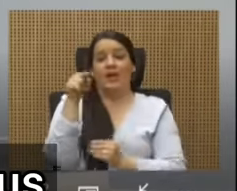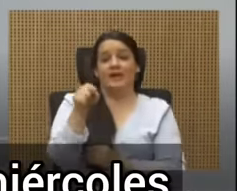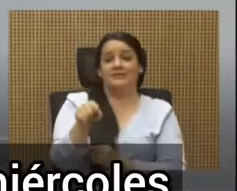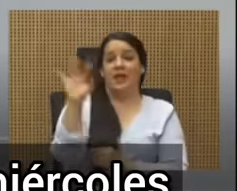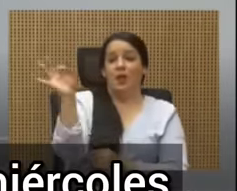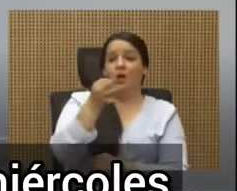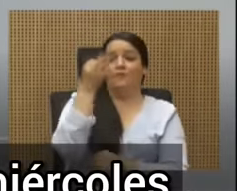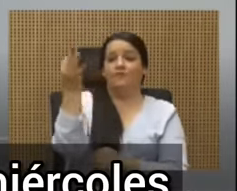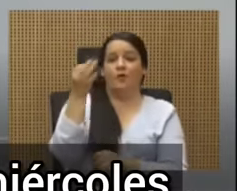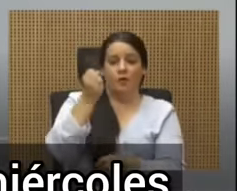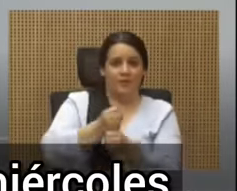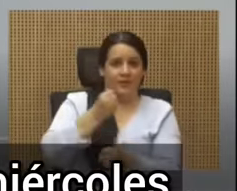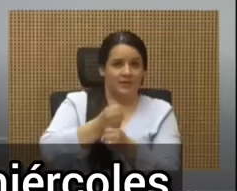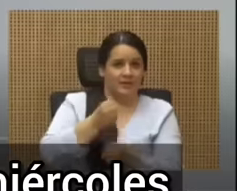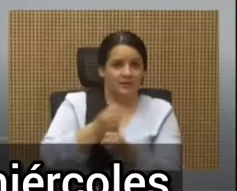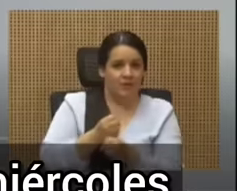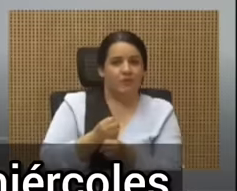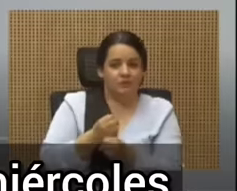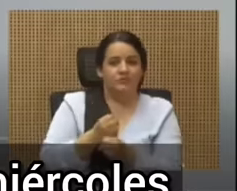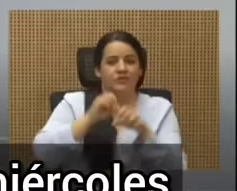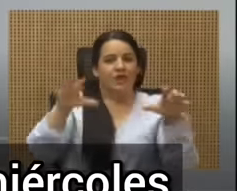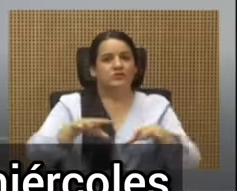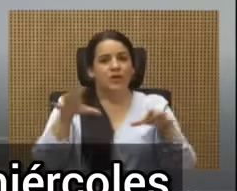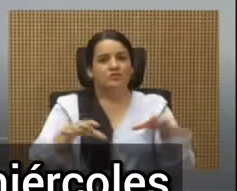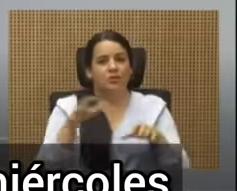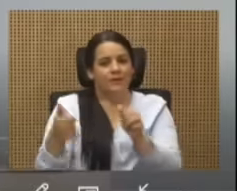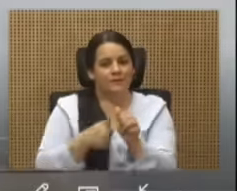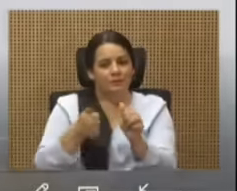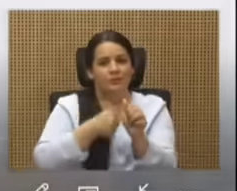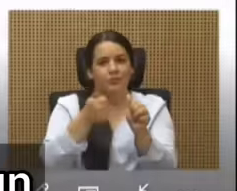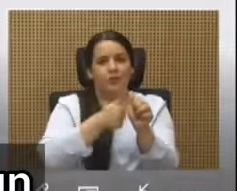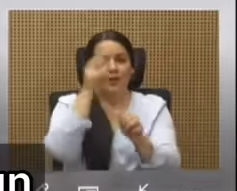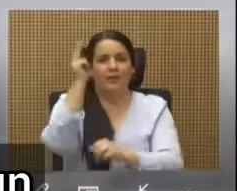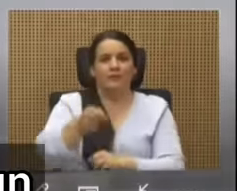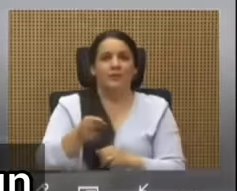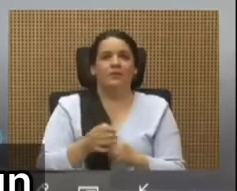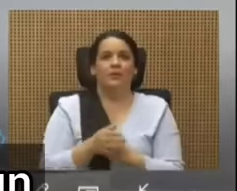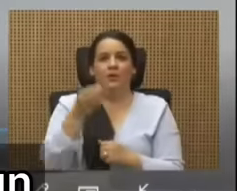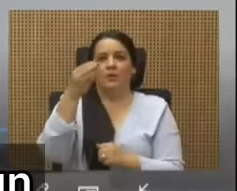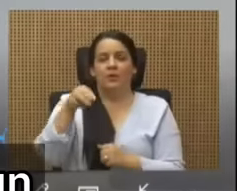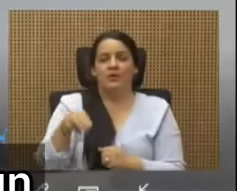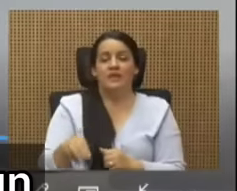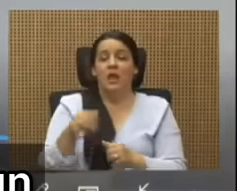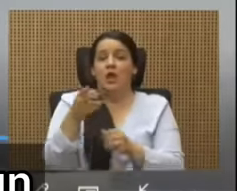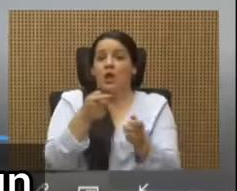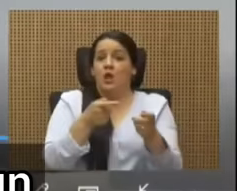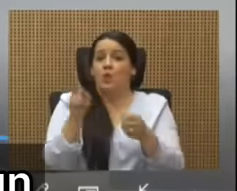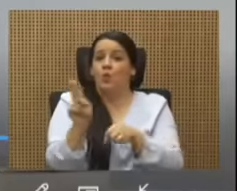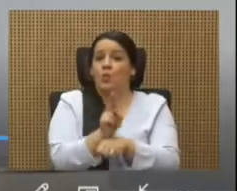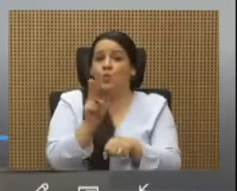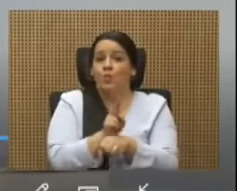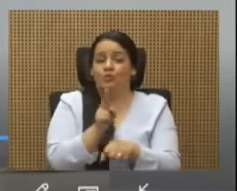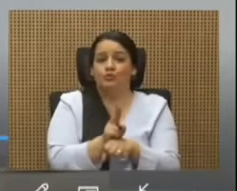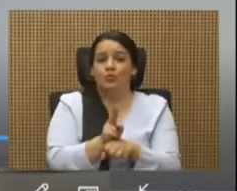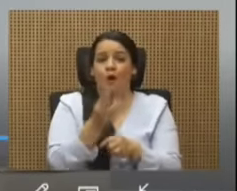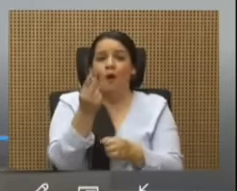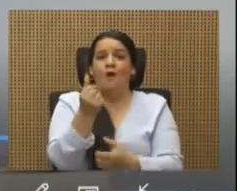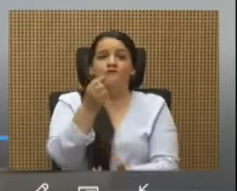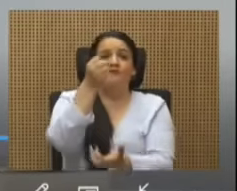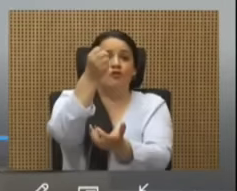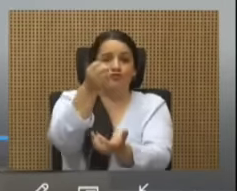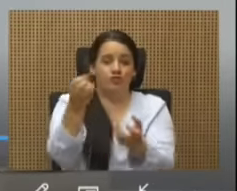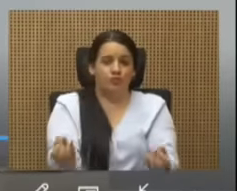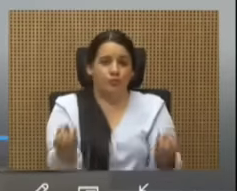modus operandi de las sesiones persecutorias de los miércoles, ya que el manejo de fondos públicos es un tema de marcado